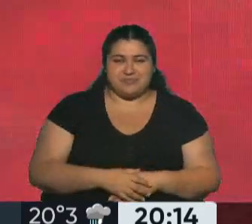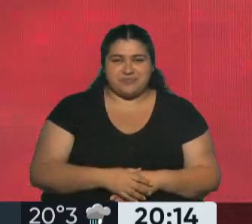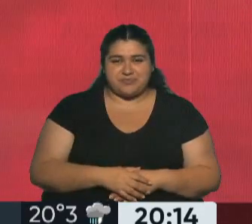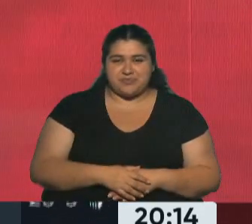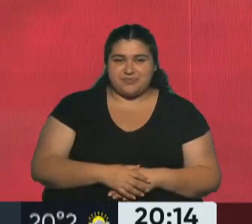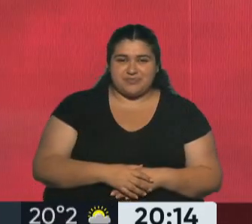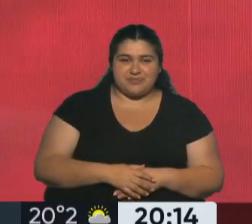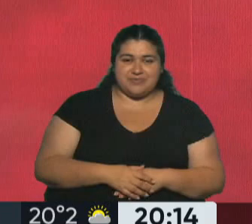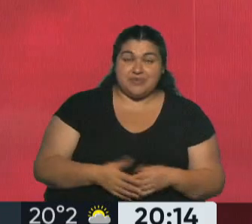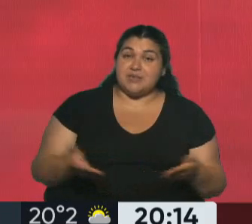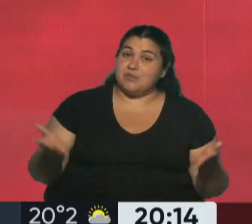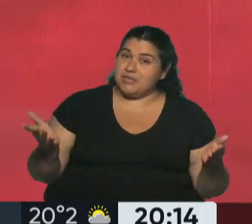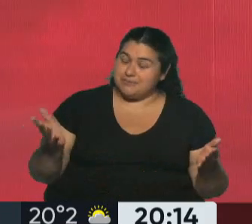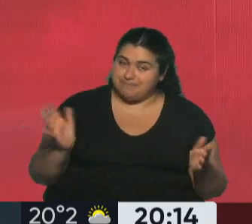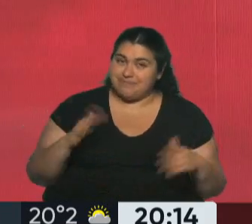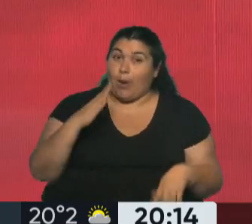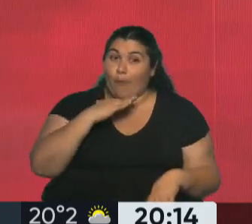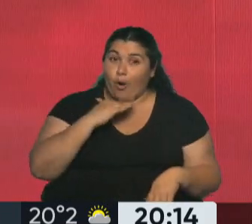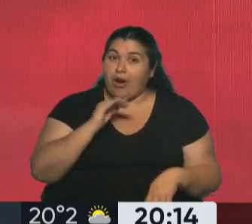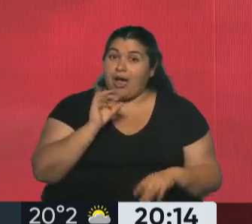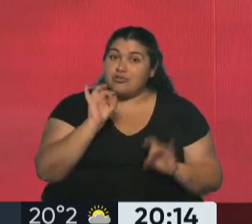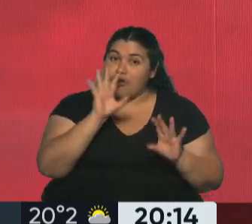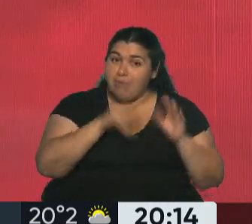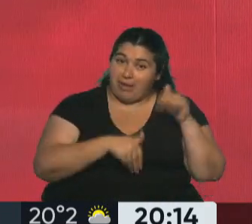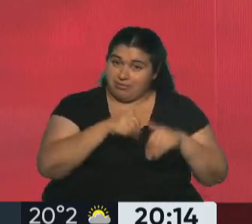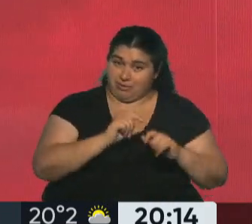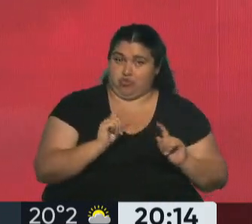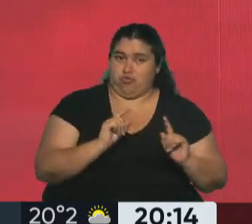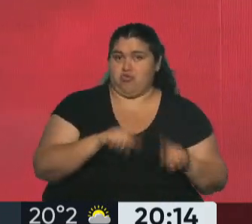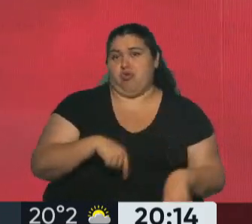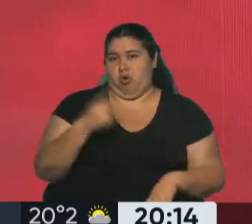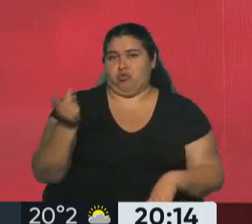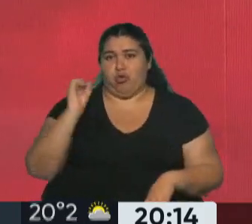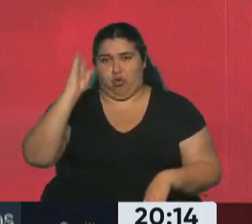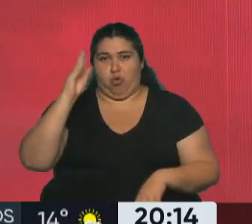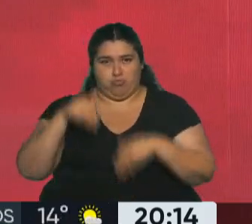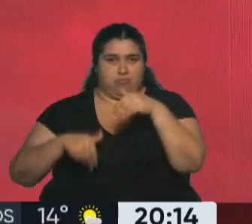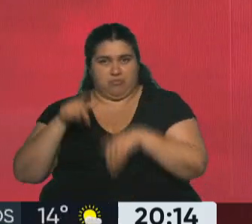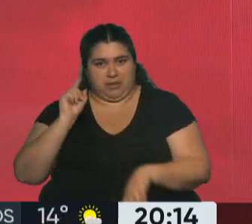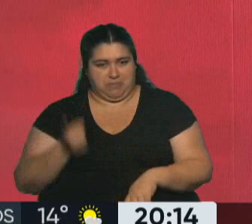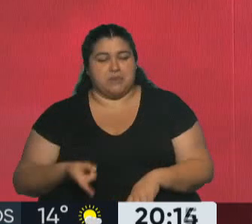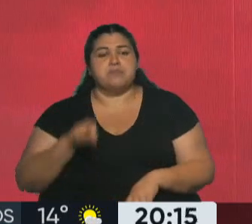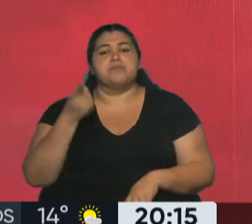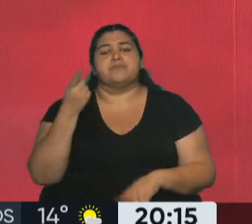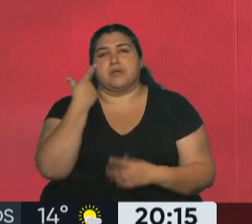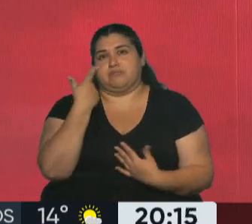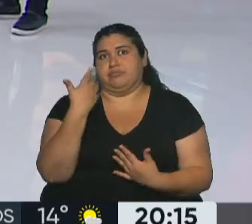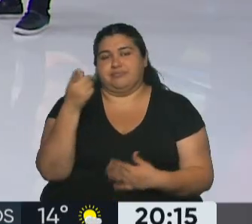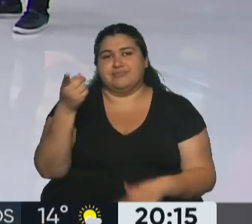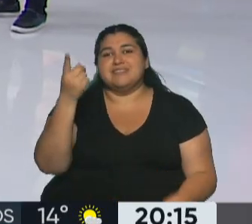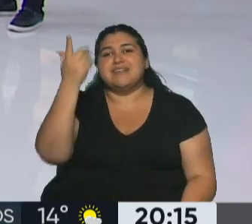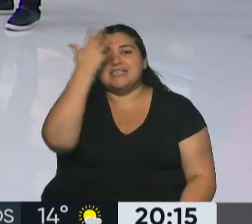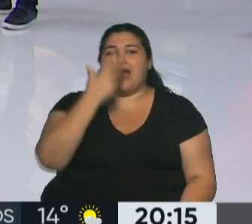sí bien pero no solo en boca y elecciones mañana también otros varios clubes entre ellos un Grandes como San Lorenzo de